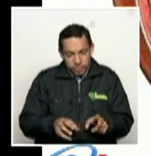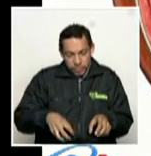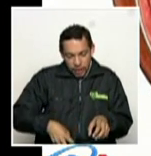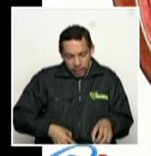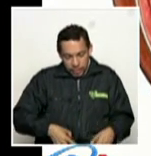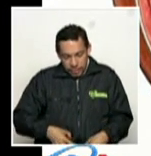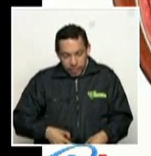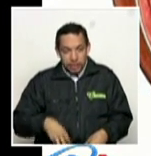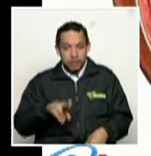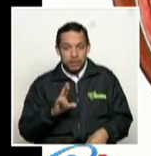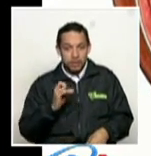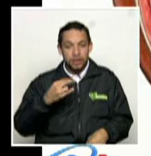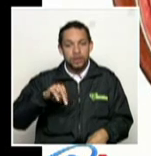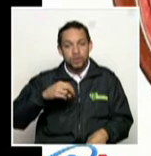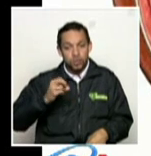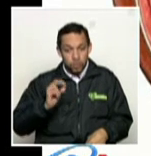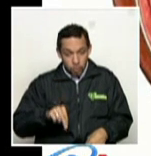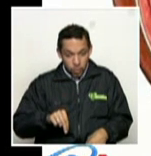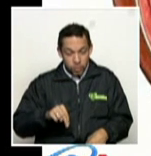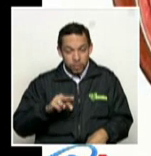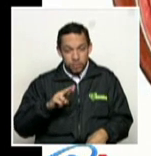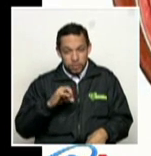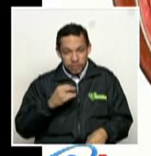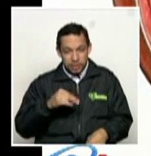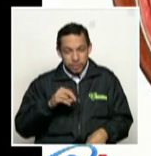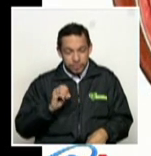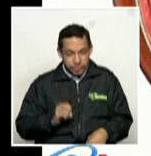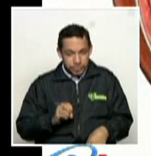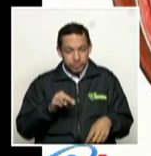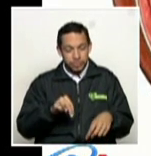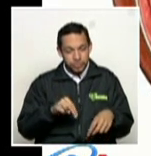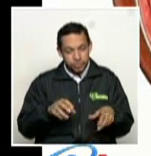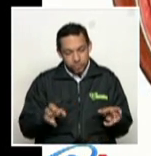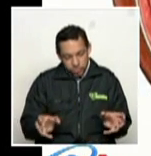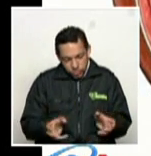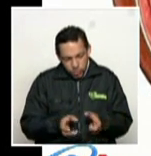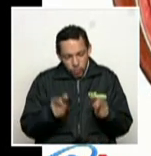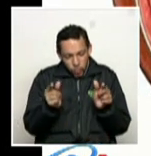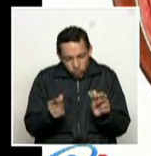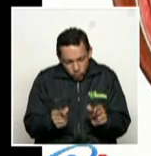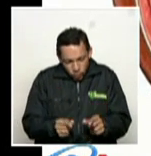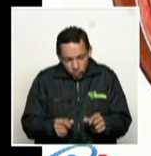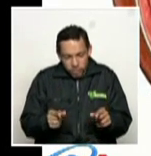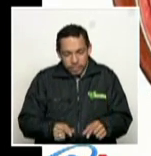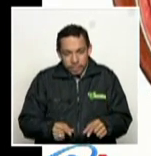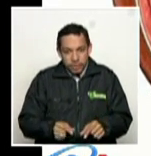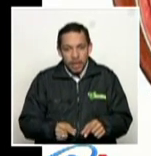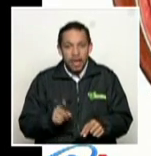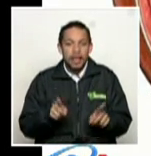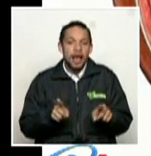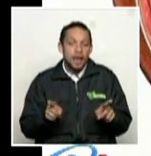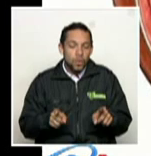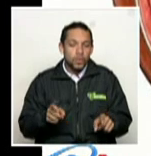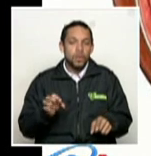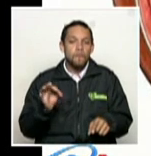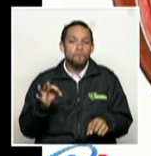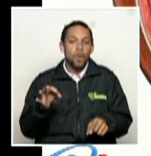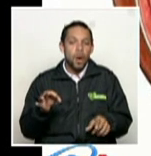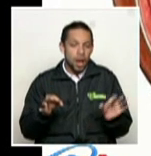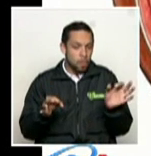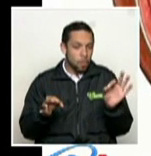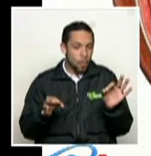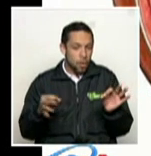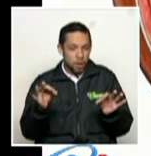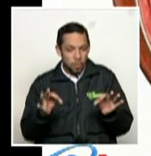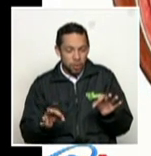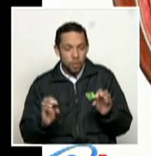Puede ser que en la vejiga o en esos tubitos o en el mismo riñón existan cálculos o unas teticas